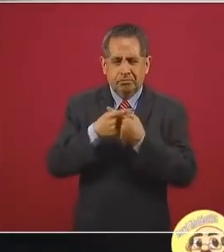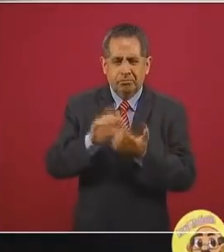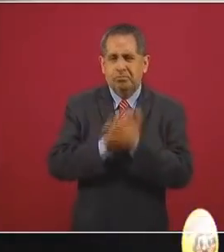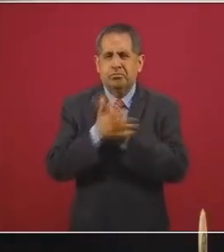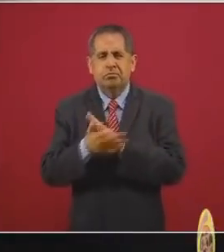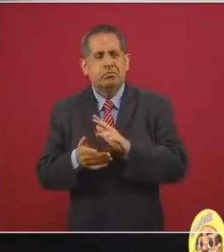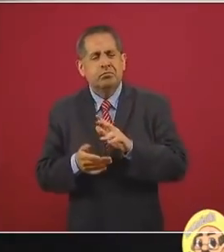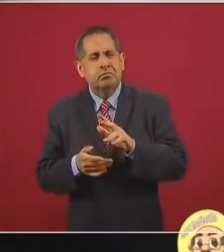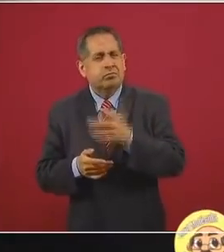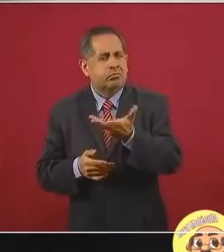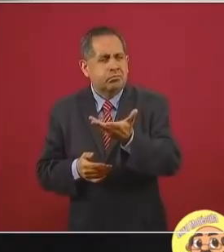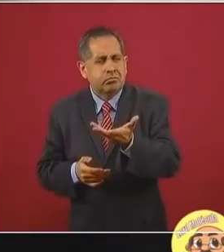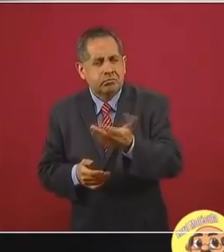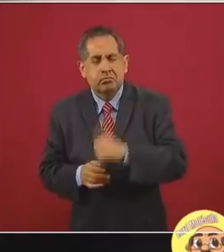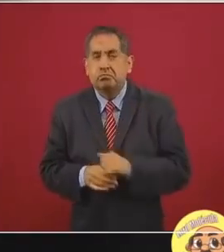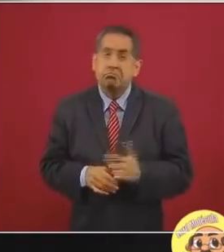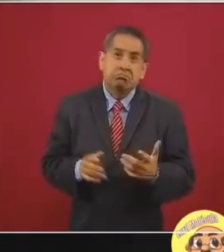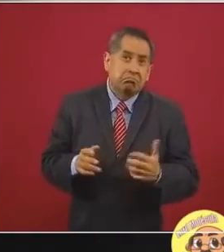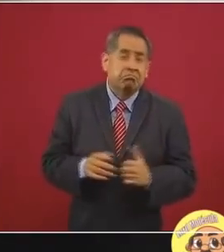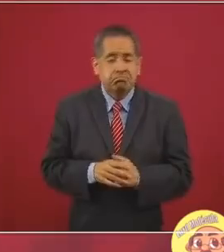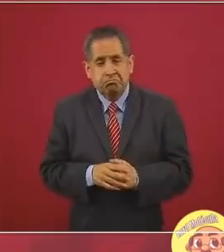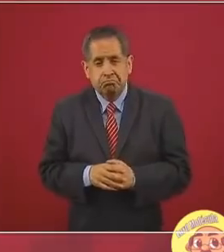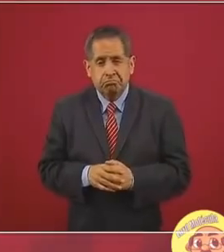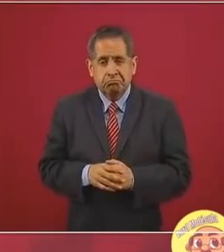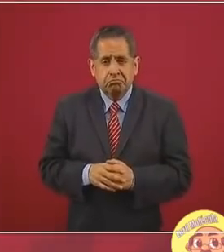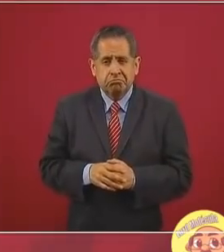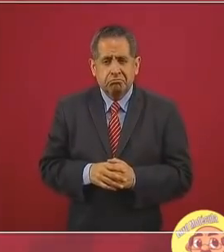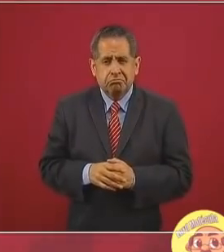Sería, pues,